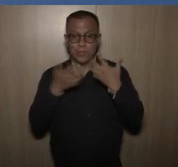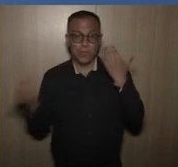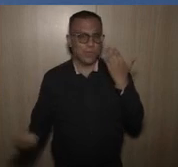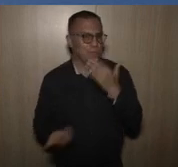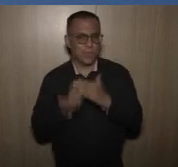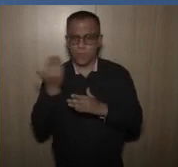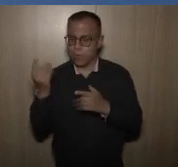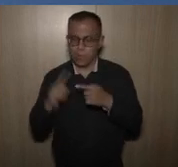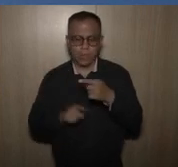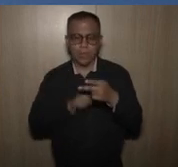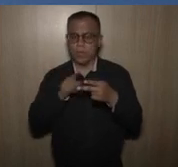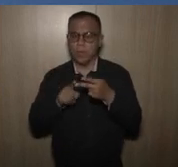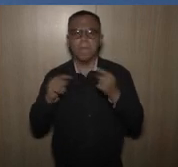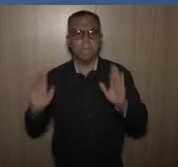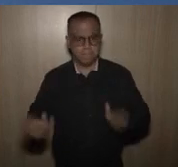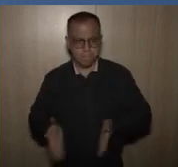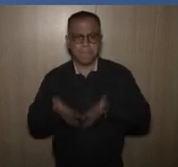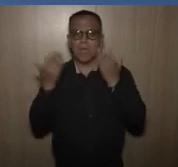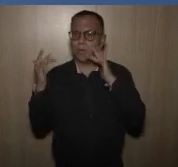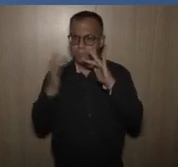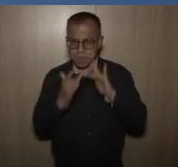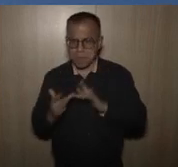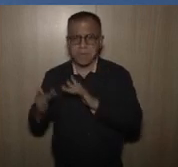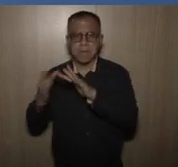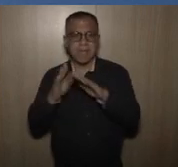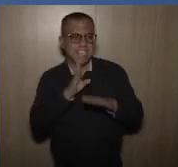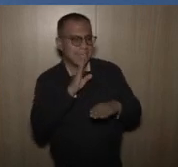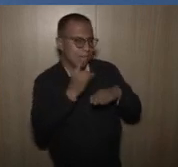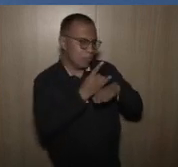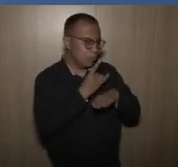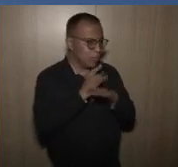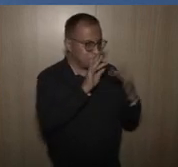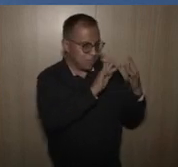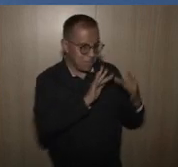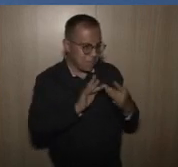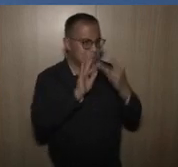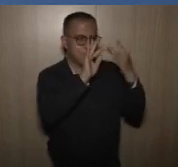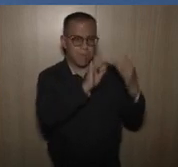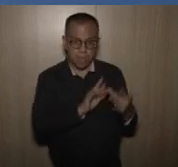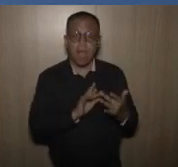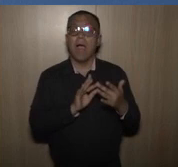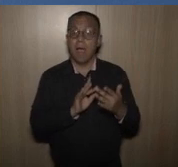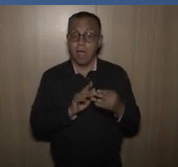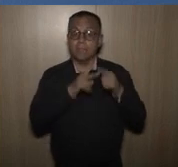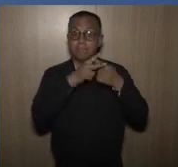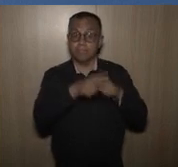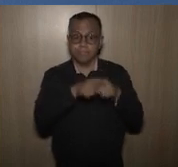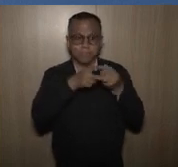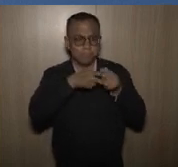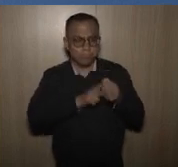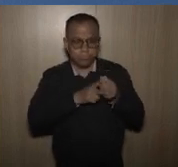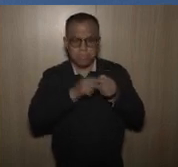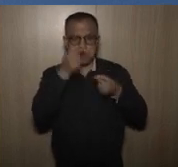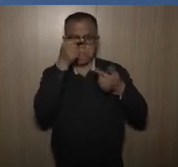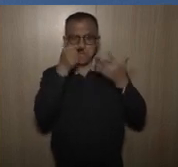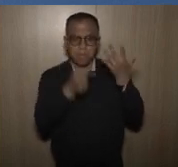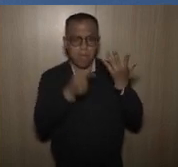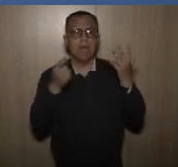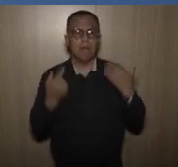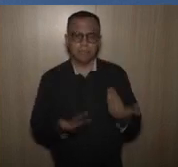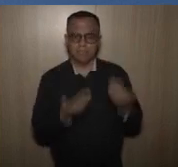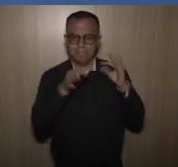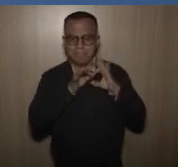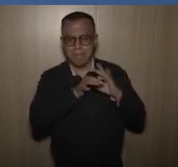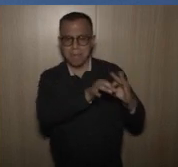un sistema que mejora la interacción con el usuario, que tiene herramientas transaccionales que realmente redundarán